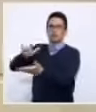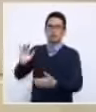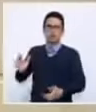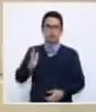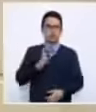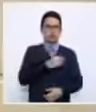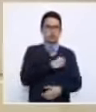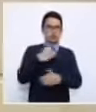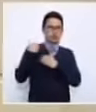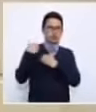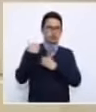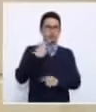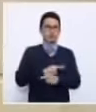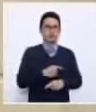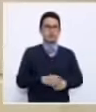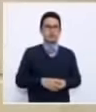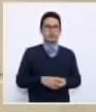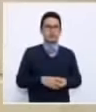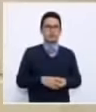muy responsables en esto.